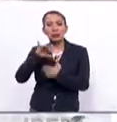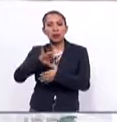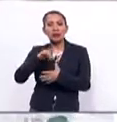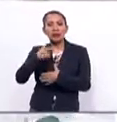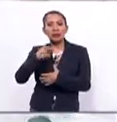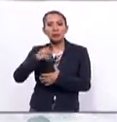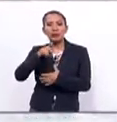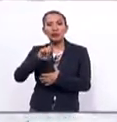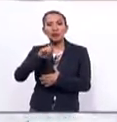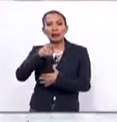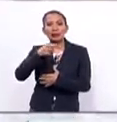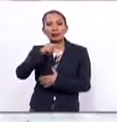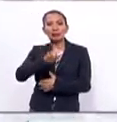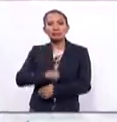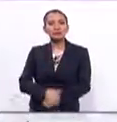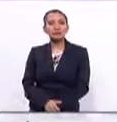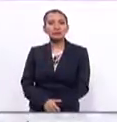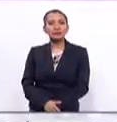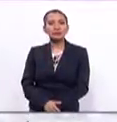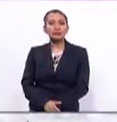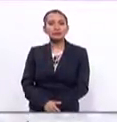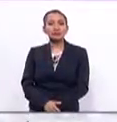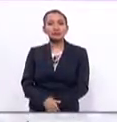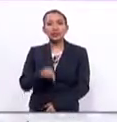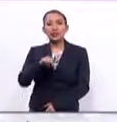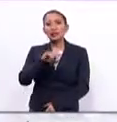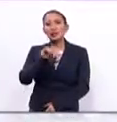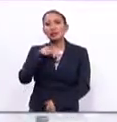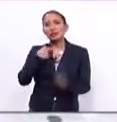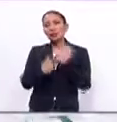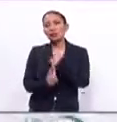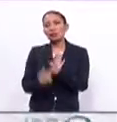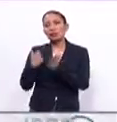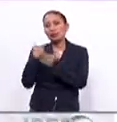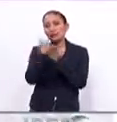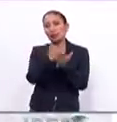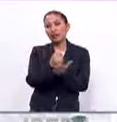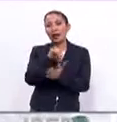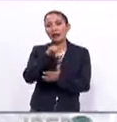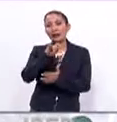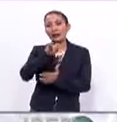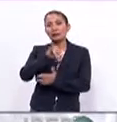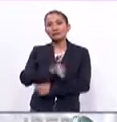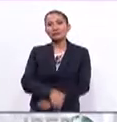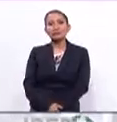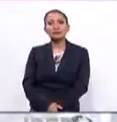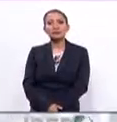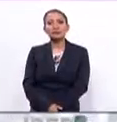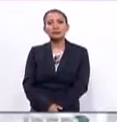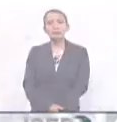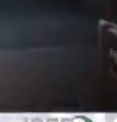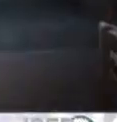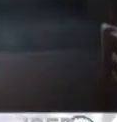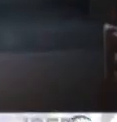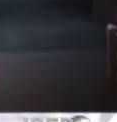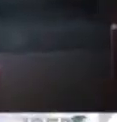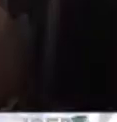Iberoamérica al Día, Guillermo de Gante. Nancy Mendoza nos presenta la colaboración de ATEI.